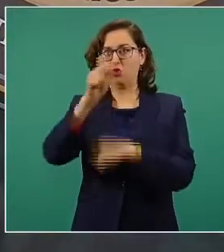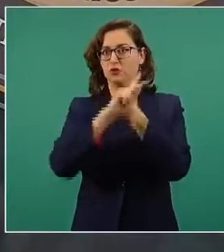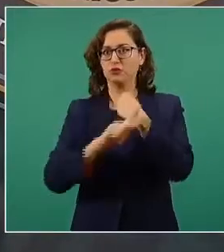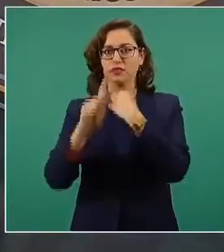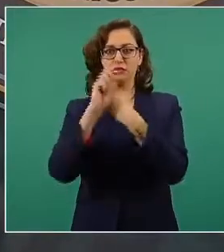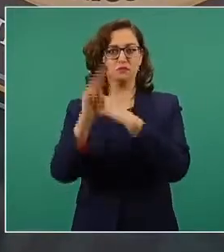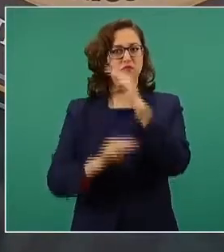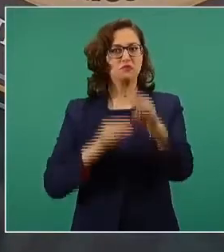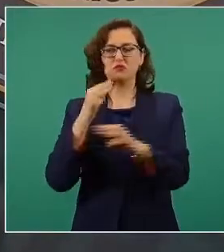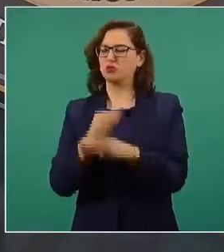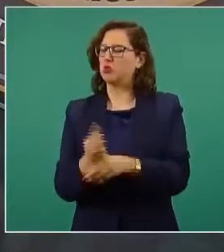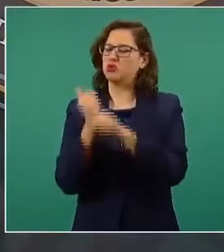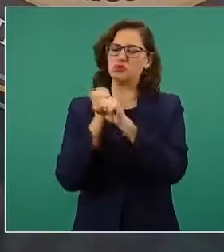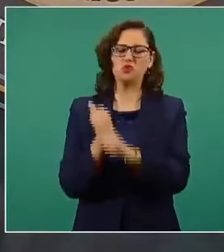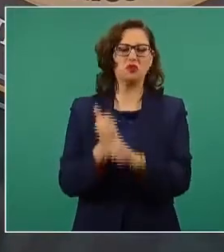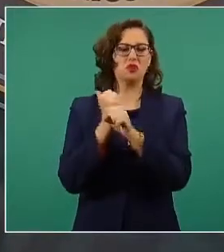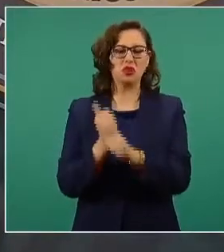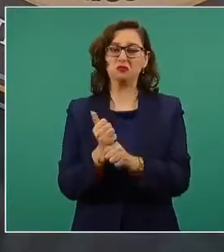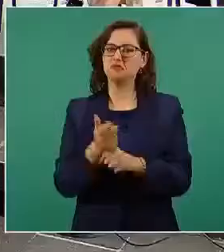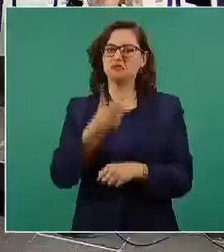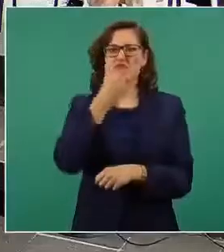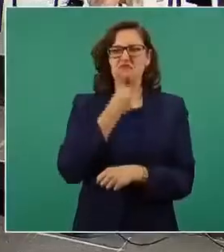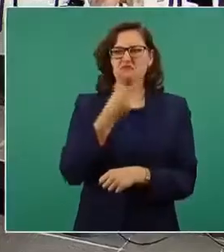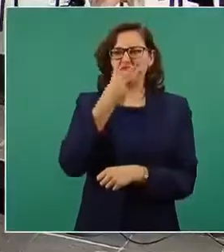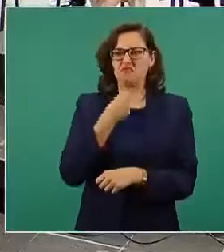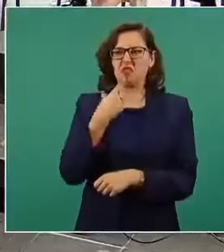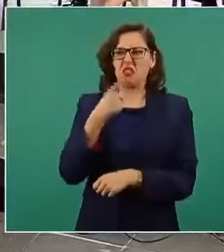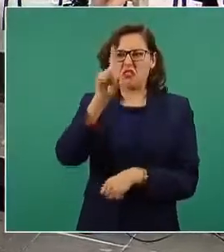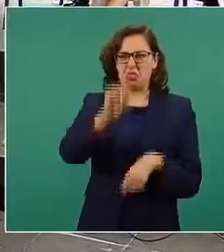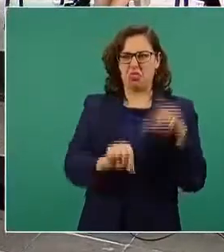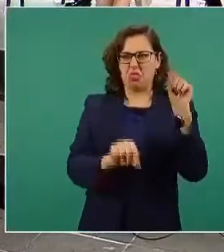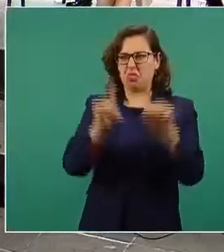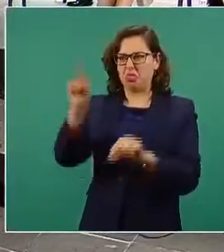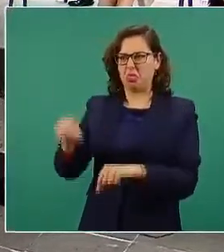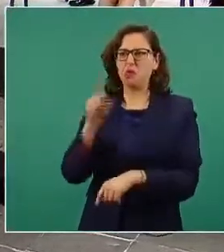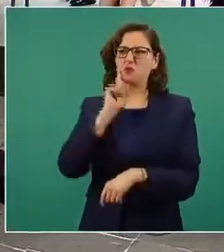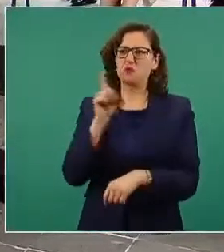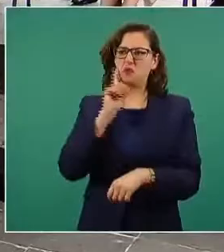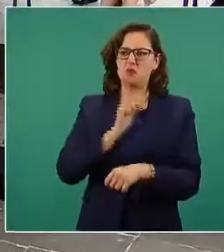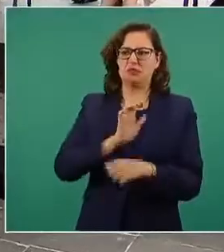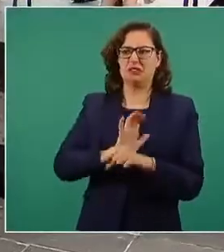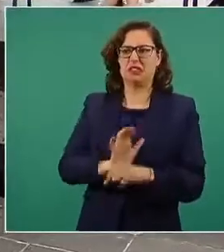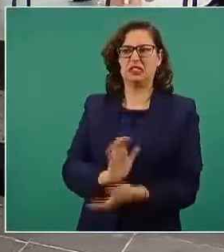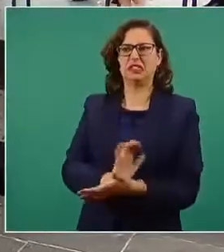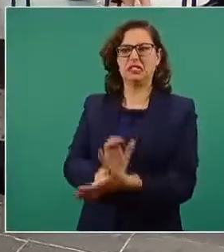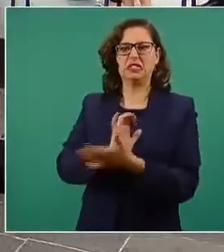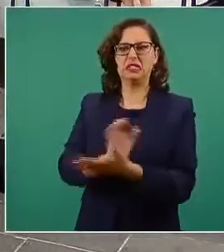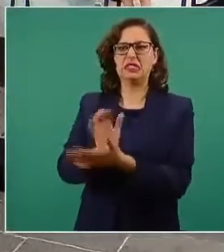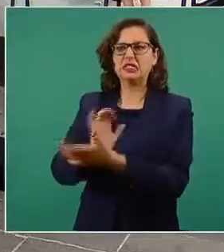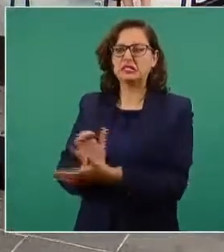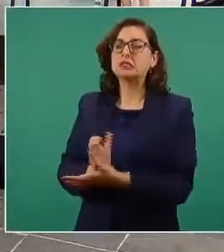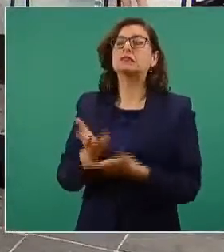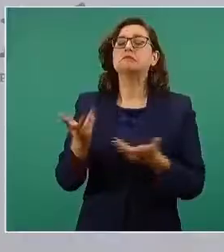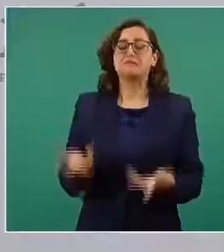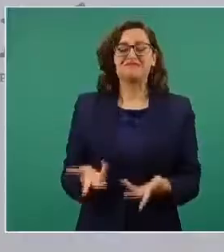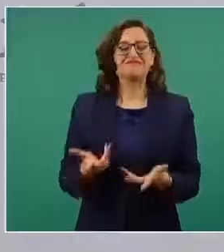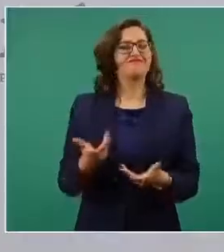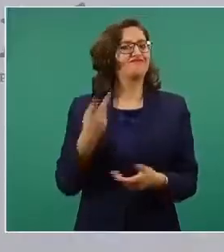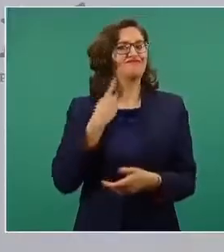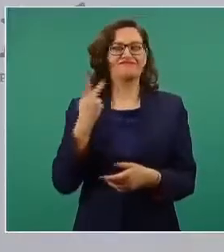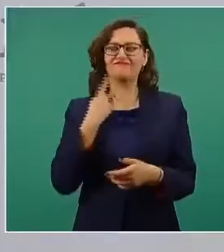La misoginia ha invadido la política en espacios autoritarios que nos hacen retroceder